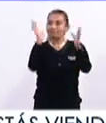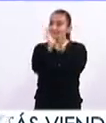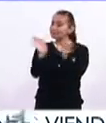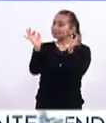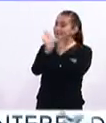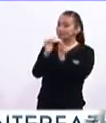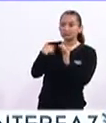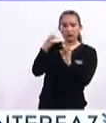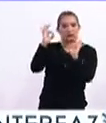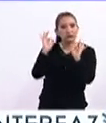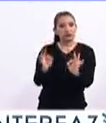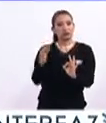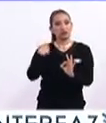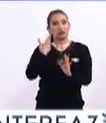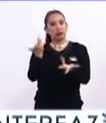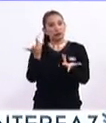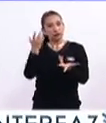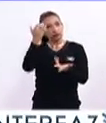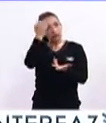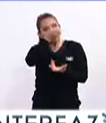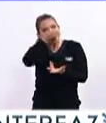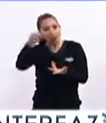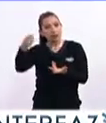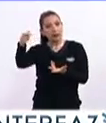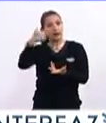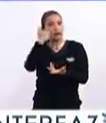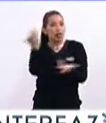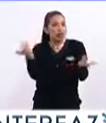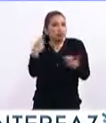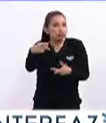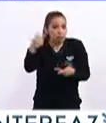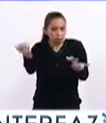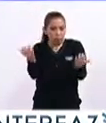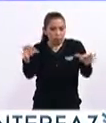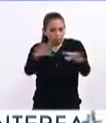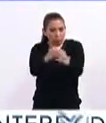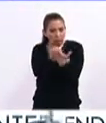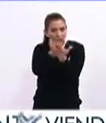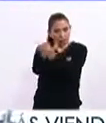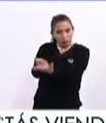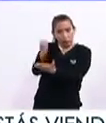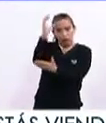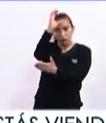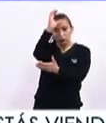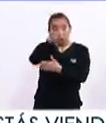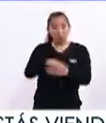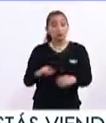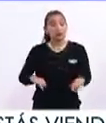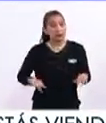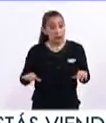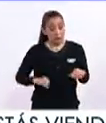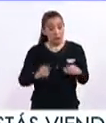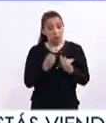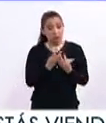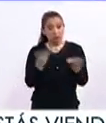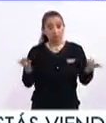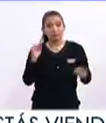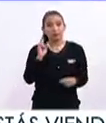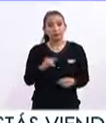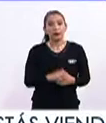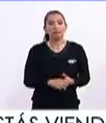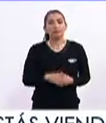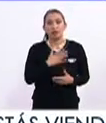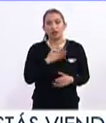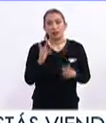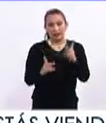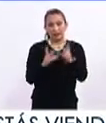explicar con nitidez y con elocuencia lo que quiera hacer. Esa es un poco la oferta cultural. Pues qué interesante y qué amplia, ¿no? Así es, y